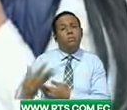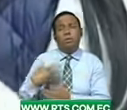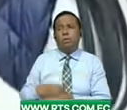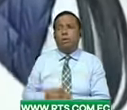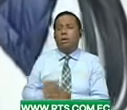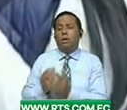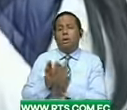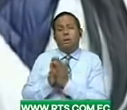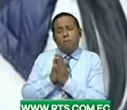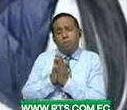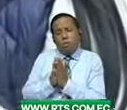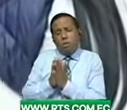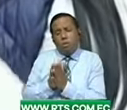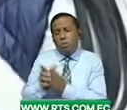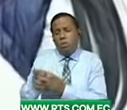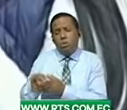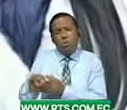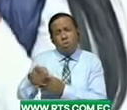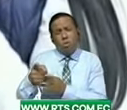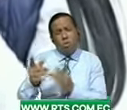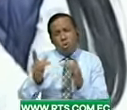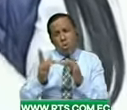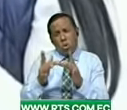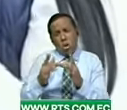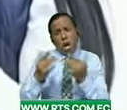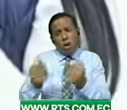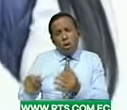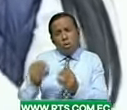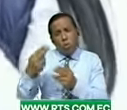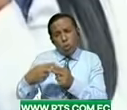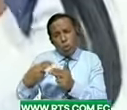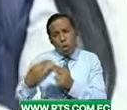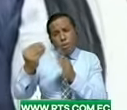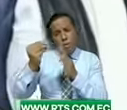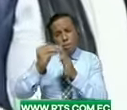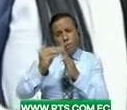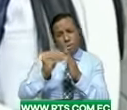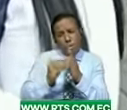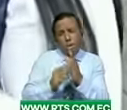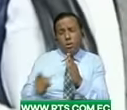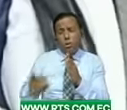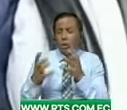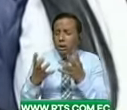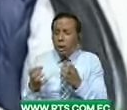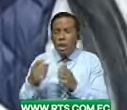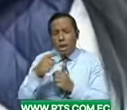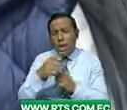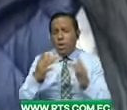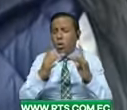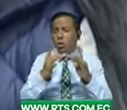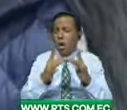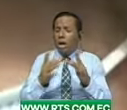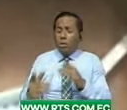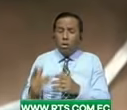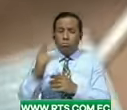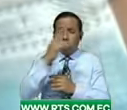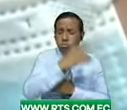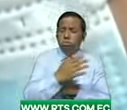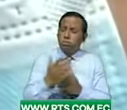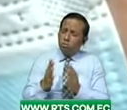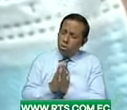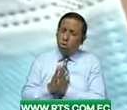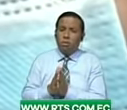favor, comunícate con él y regístrate, que él va a estar organizando el tema de sacarlos en buses desde Lviv a